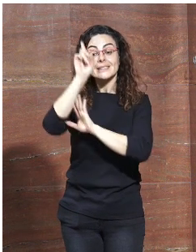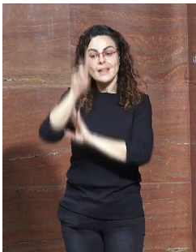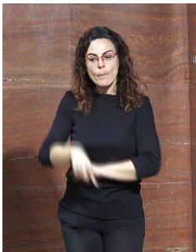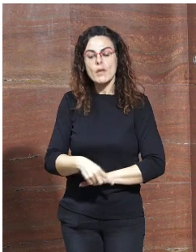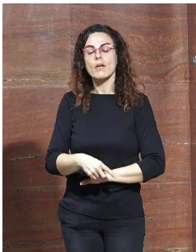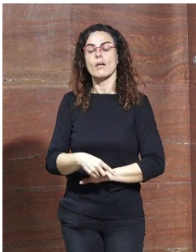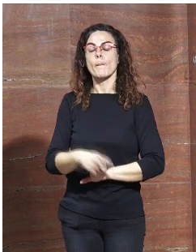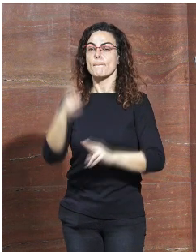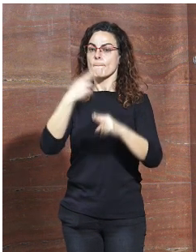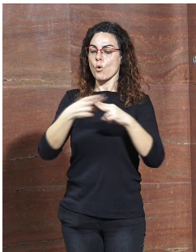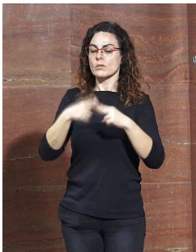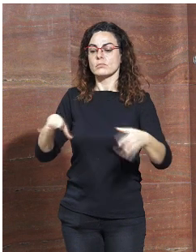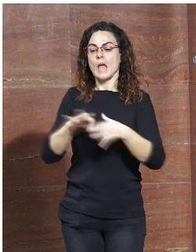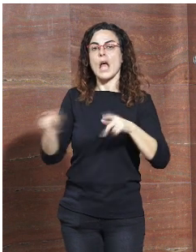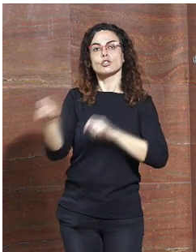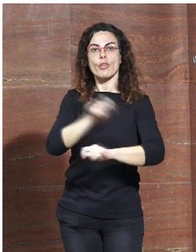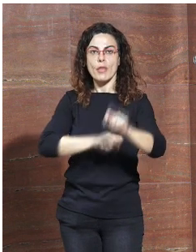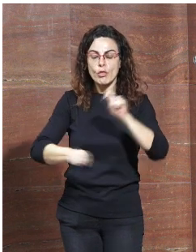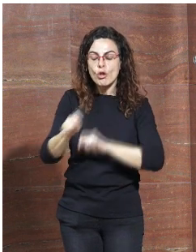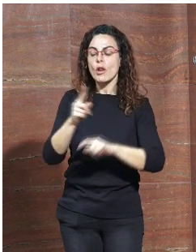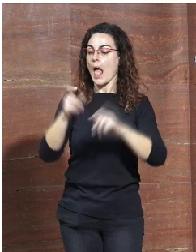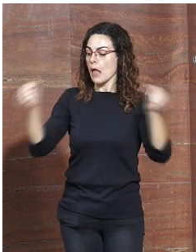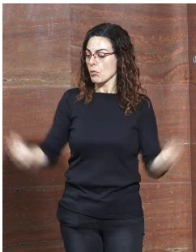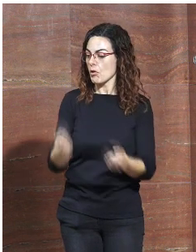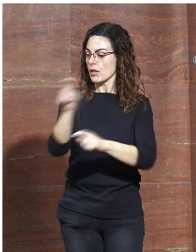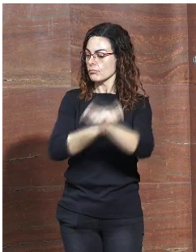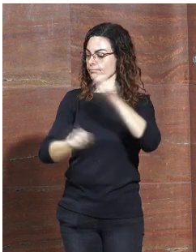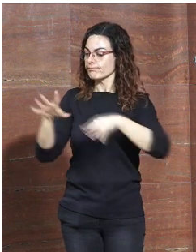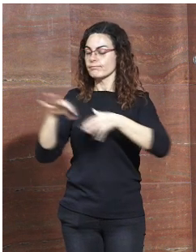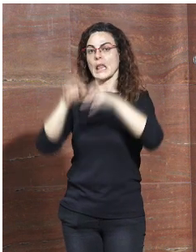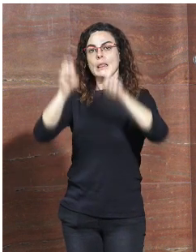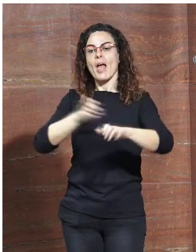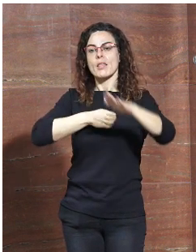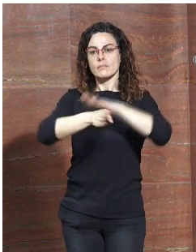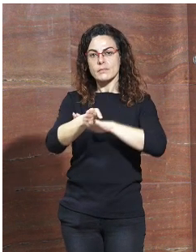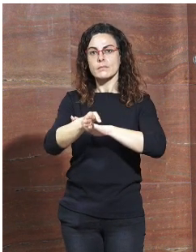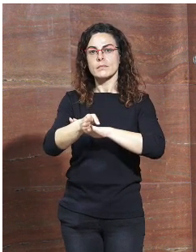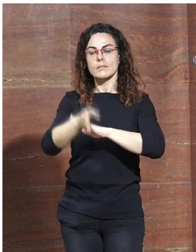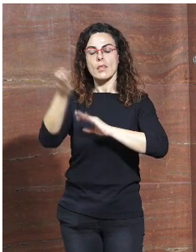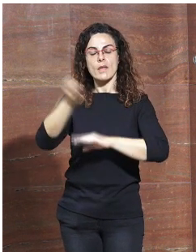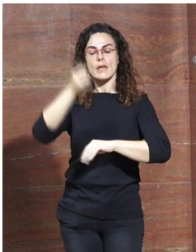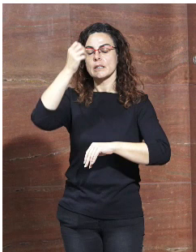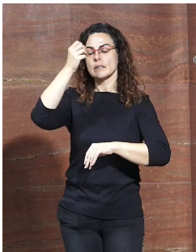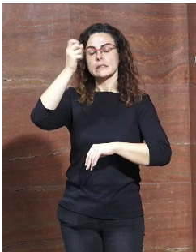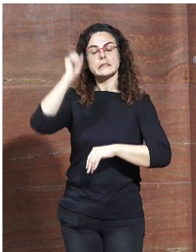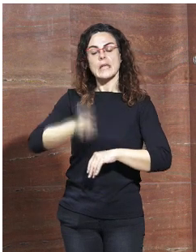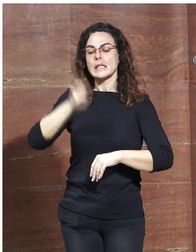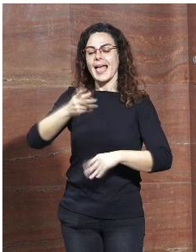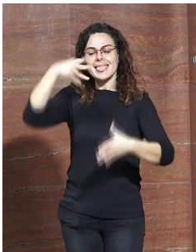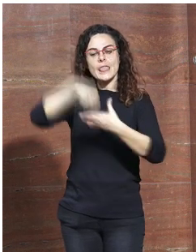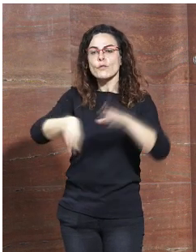políticas asociativas, las actuaciones asociativas de accesibilidad, deben estar teñidas sí o sí de